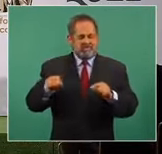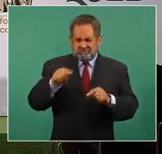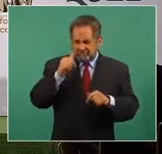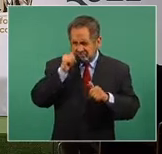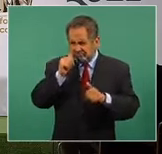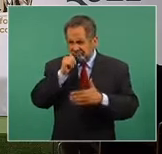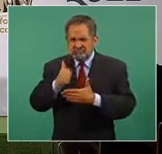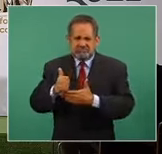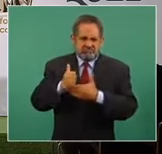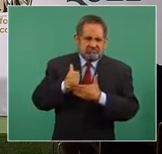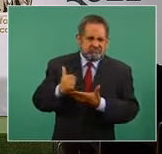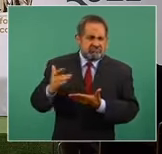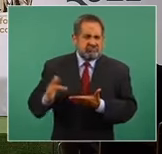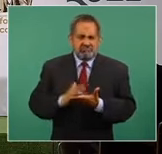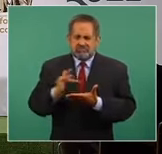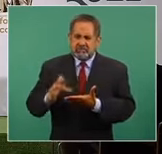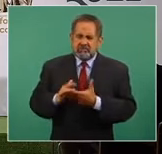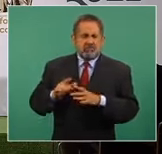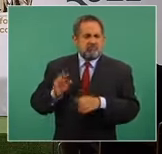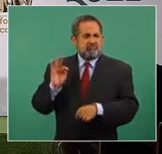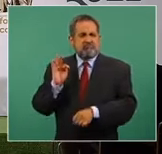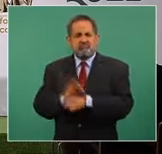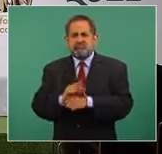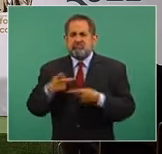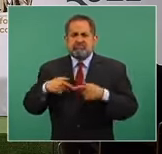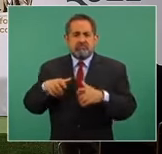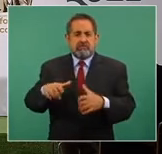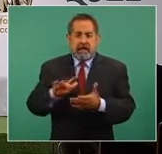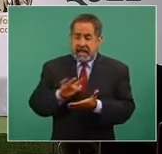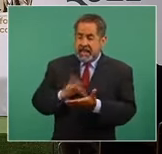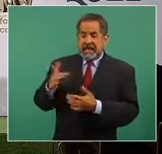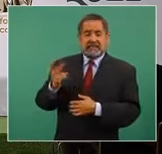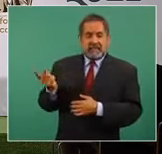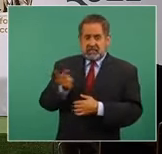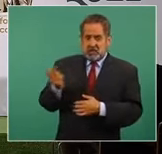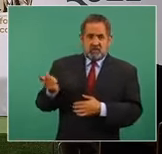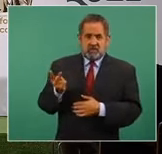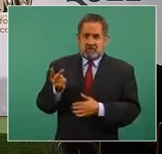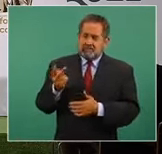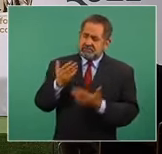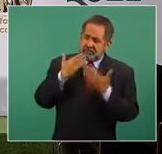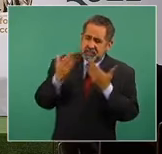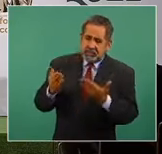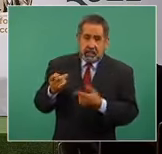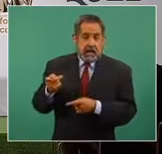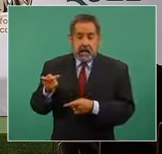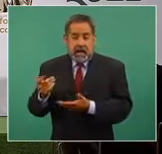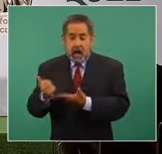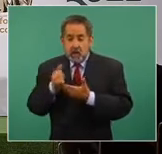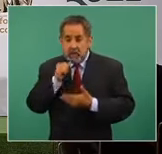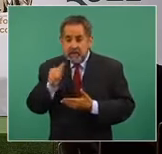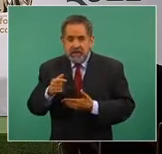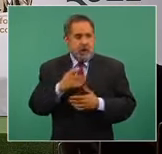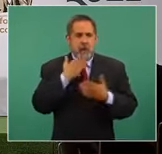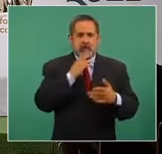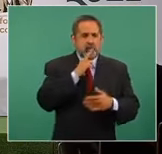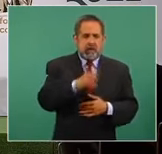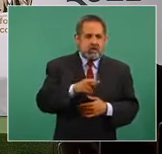entrega al pueblo, no tendríamos los mismos resultados